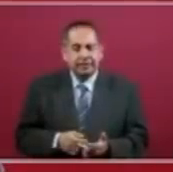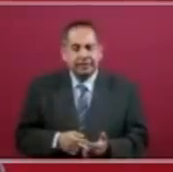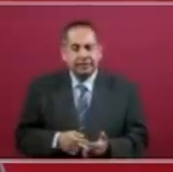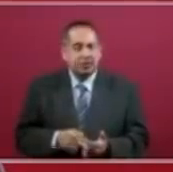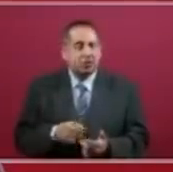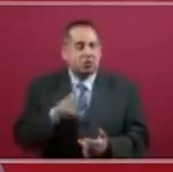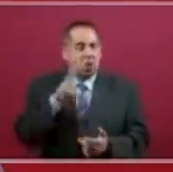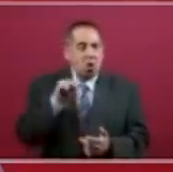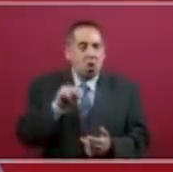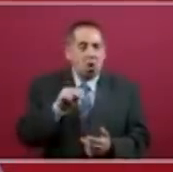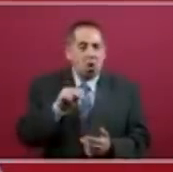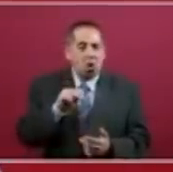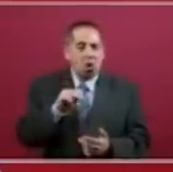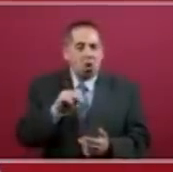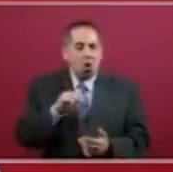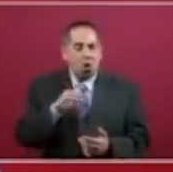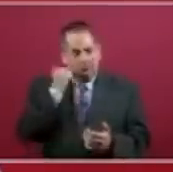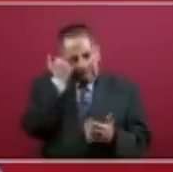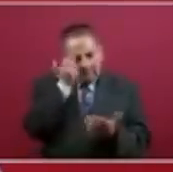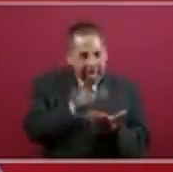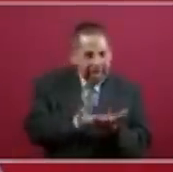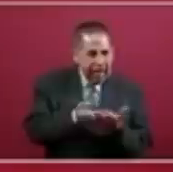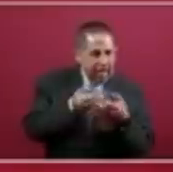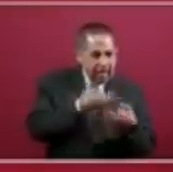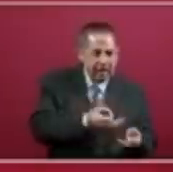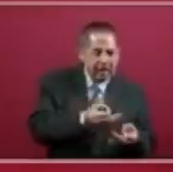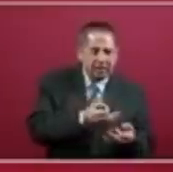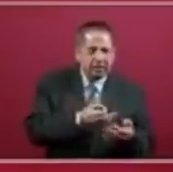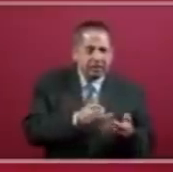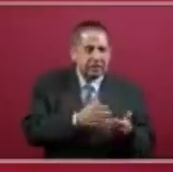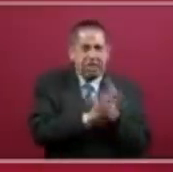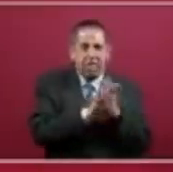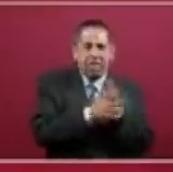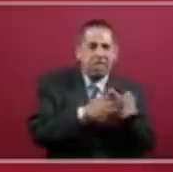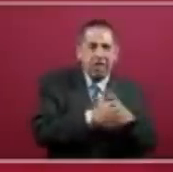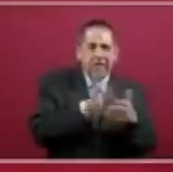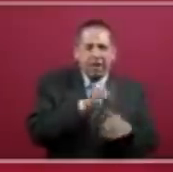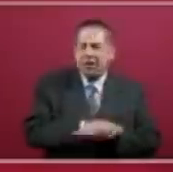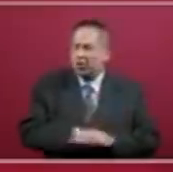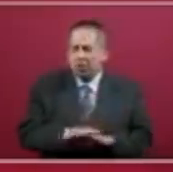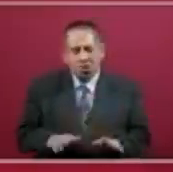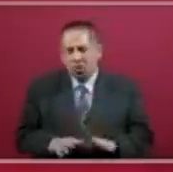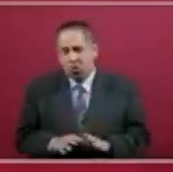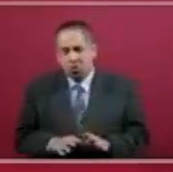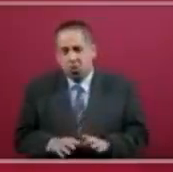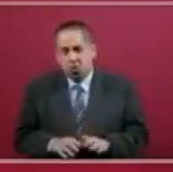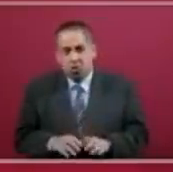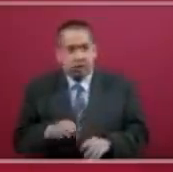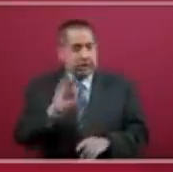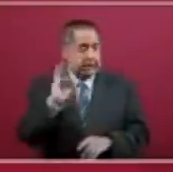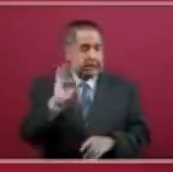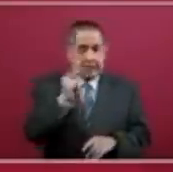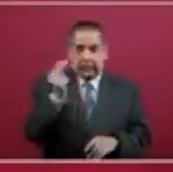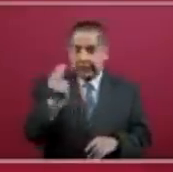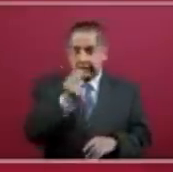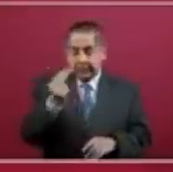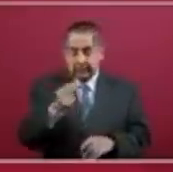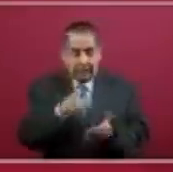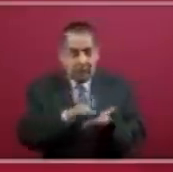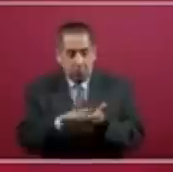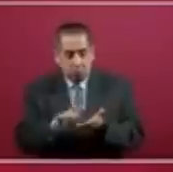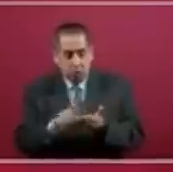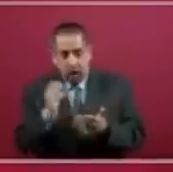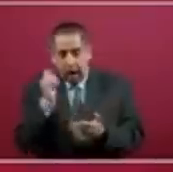caigan en esas actividades. Si se requiere el apoyo,